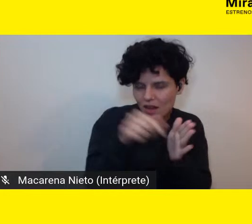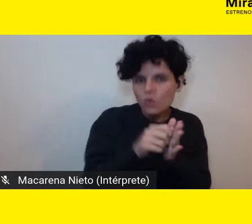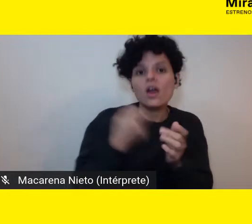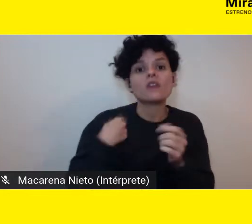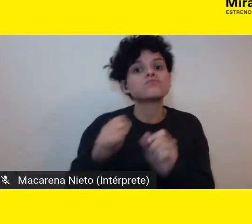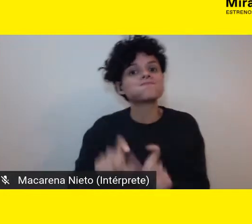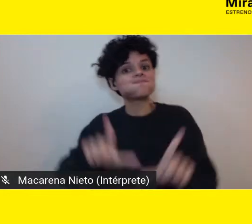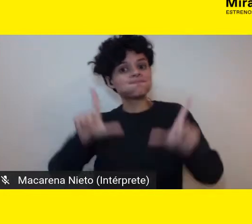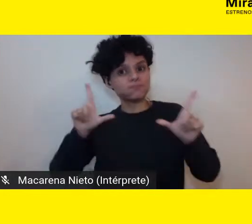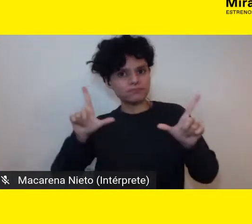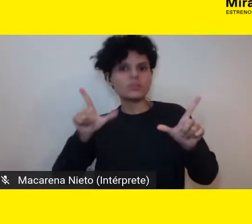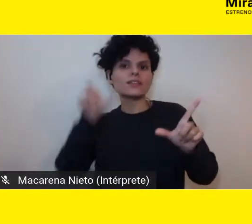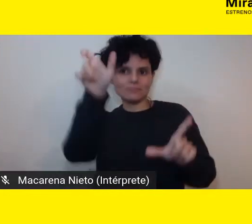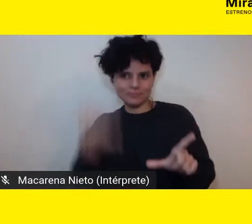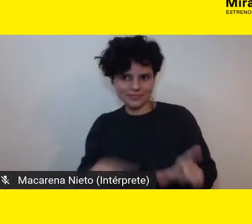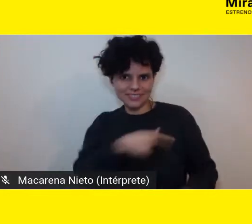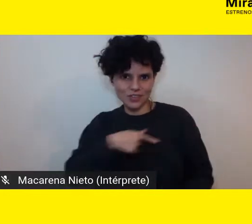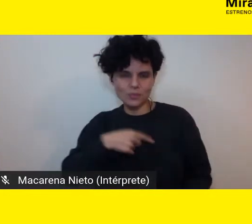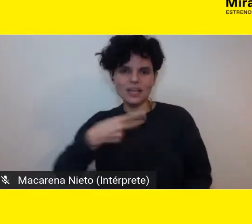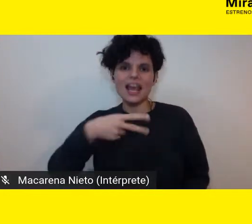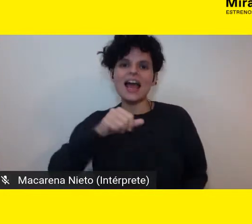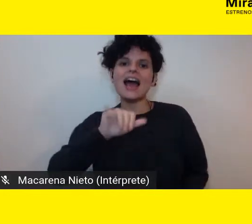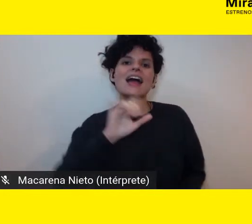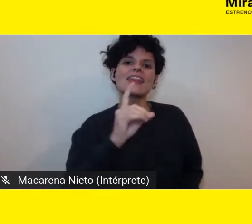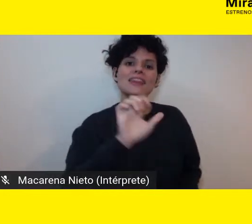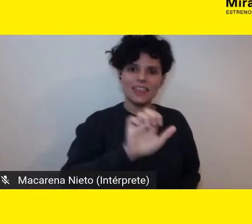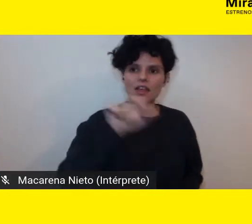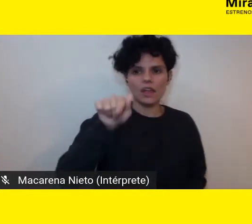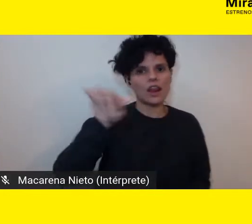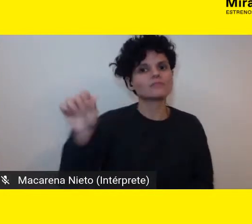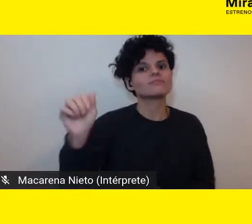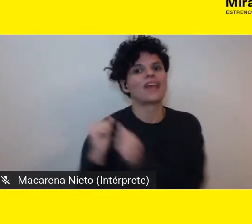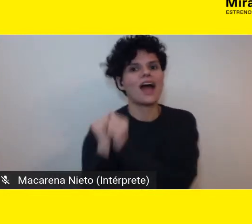Aidé Overreuter y ella va a estar hoy día con nosotros.